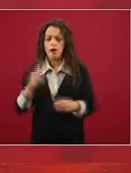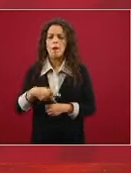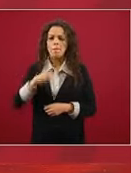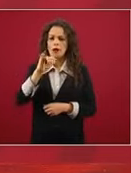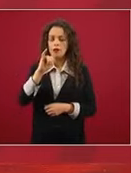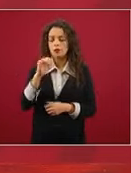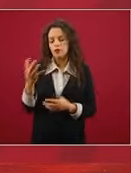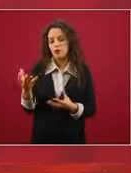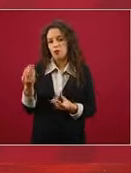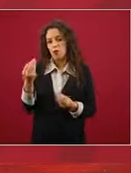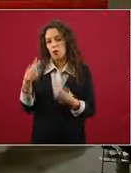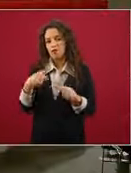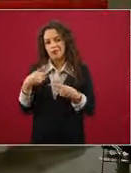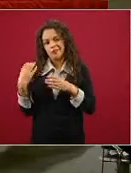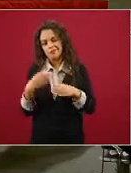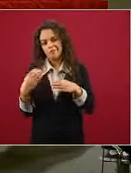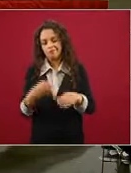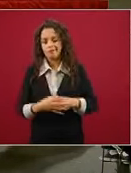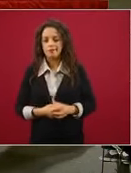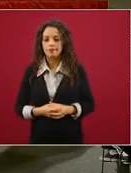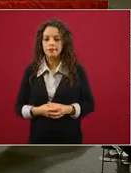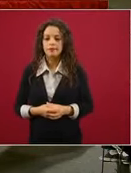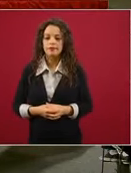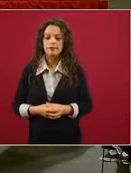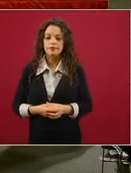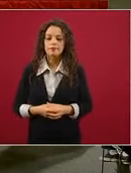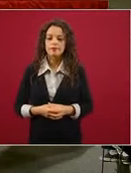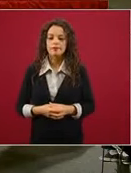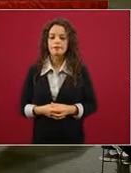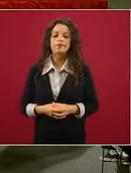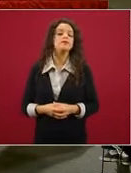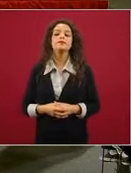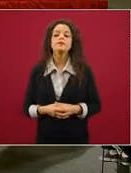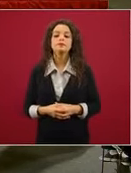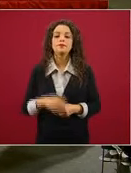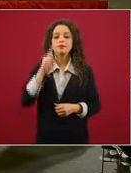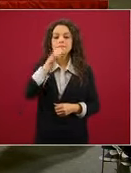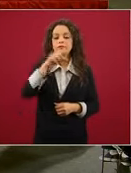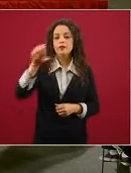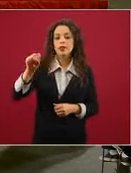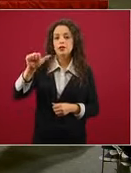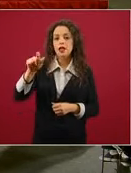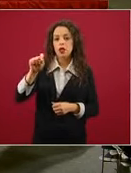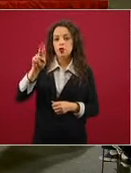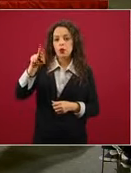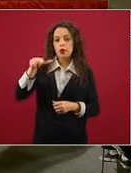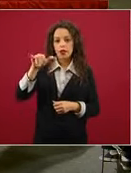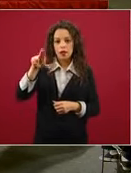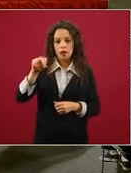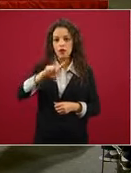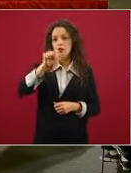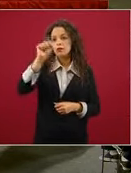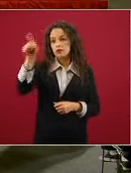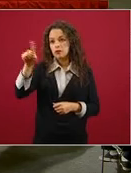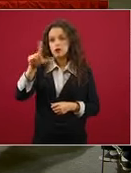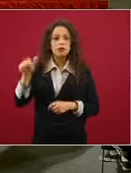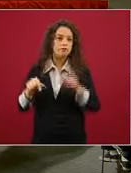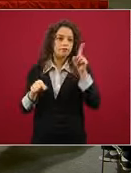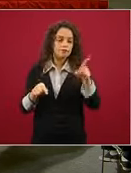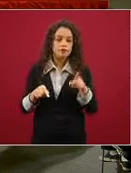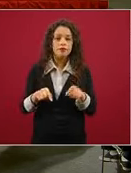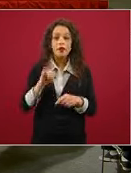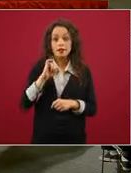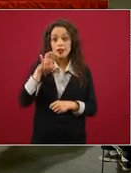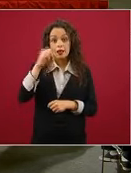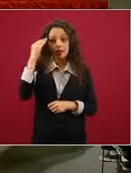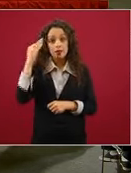Gracias. Por favor, colega. Saturnino Reyes, el colega, y si nos da tiempo, Nuria Fernández. Quedan